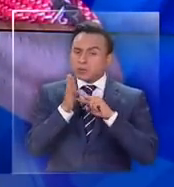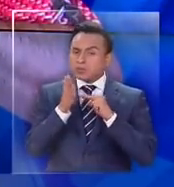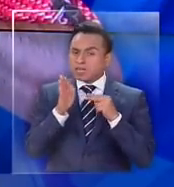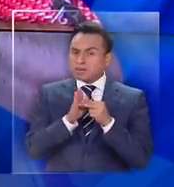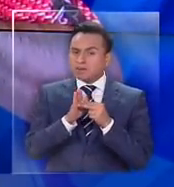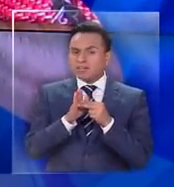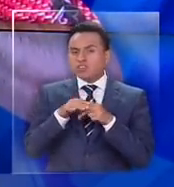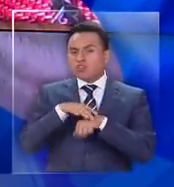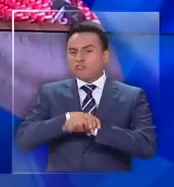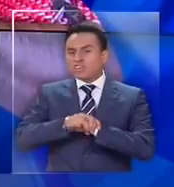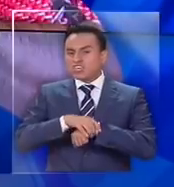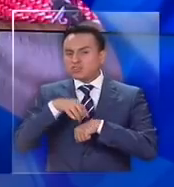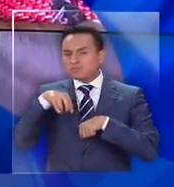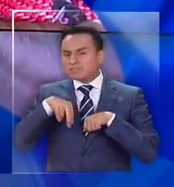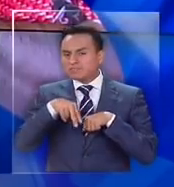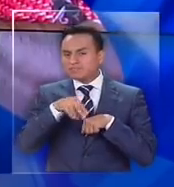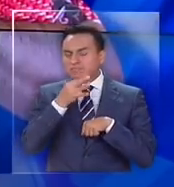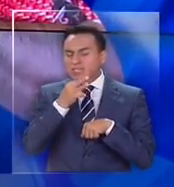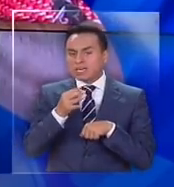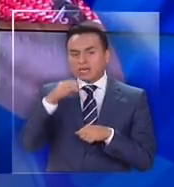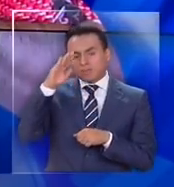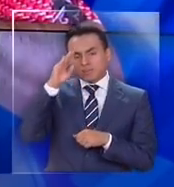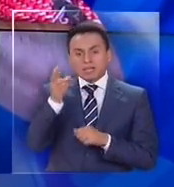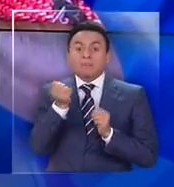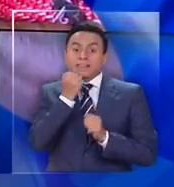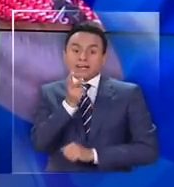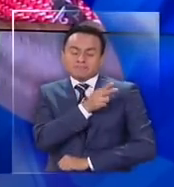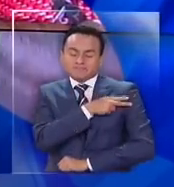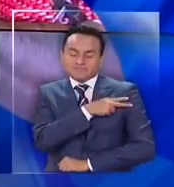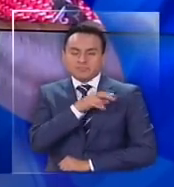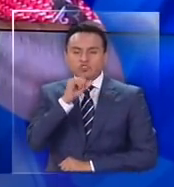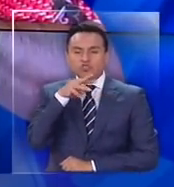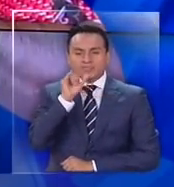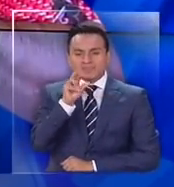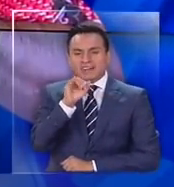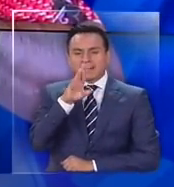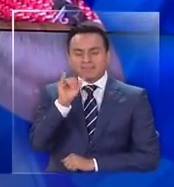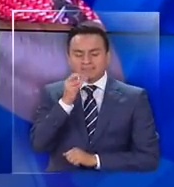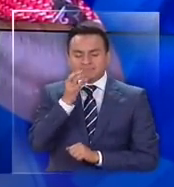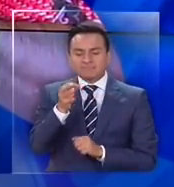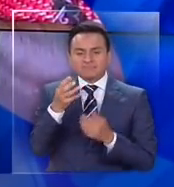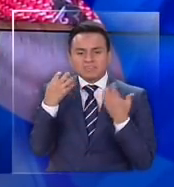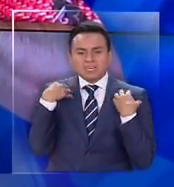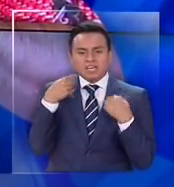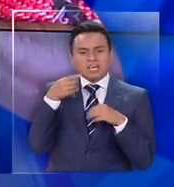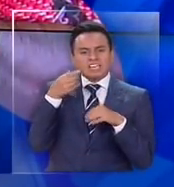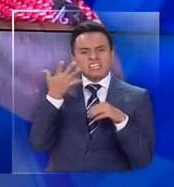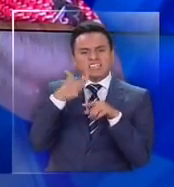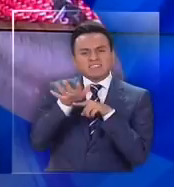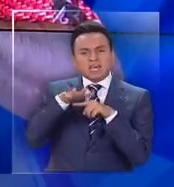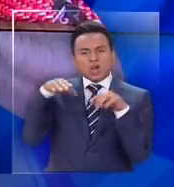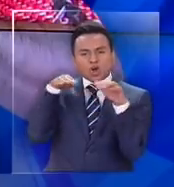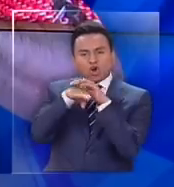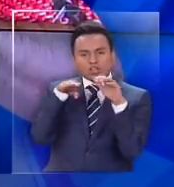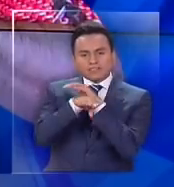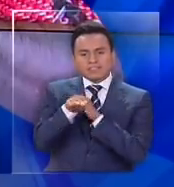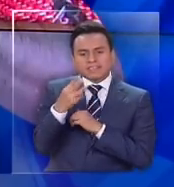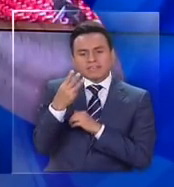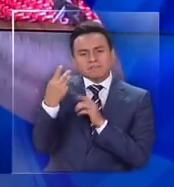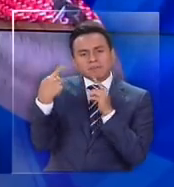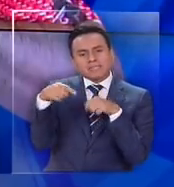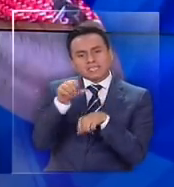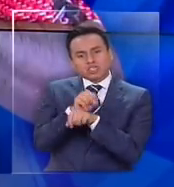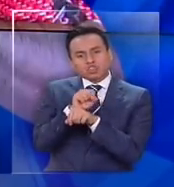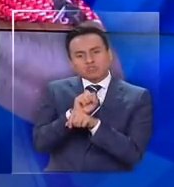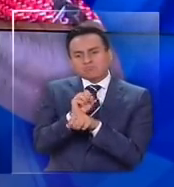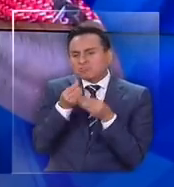problemas en un tobillo, y el capitán Johnny Herrera ha encajado 15 goles en los últimos 3 partidos. No está